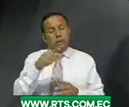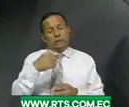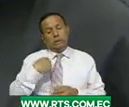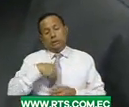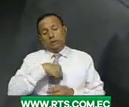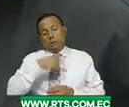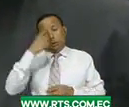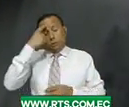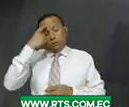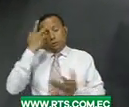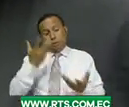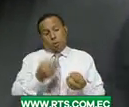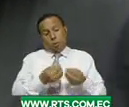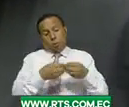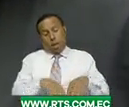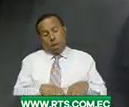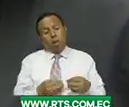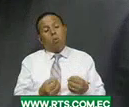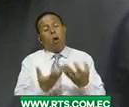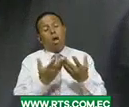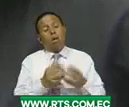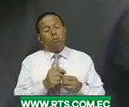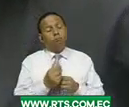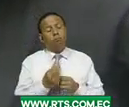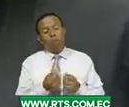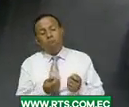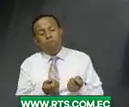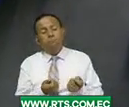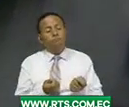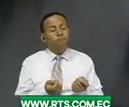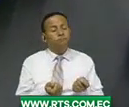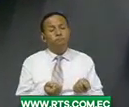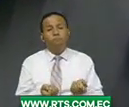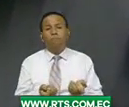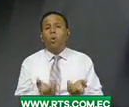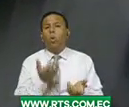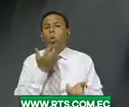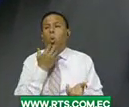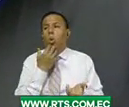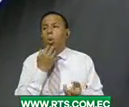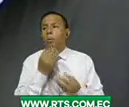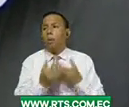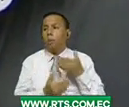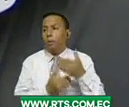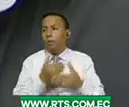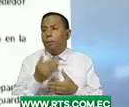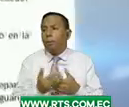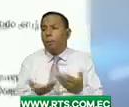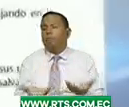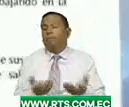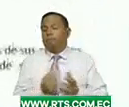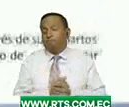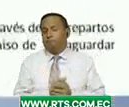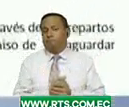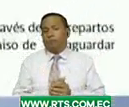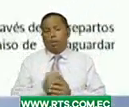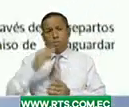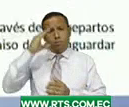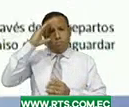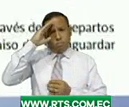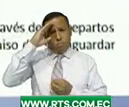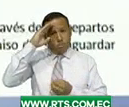evaluar y analizar cómo se van dando las cosas en el transcurso del día. La Armada informó que